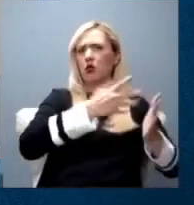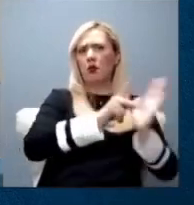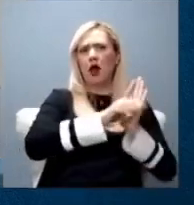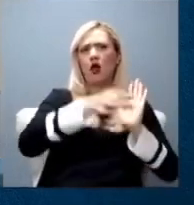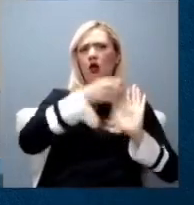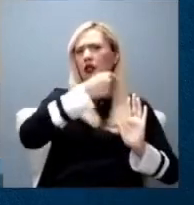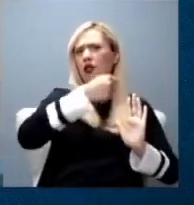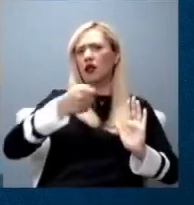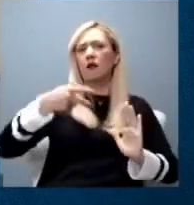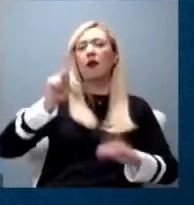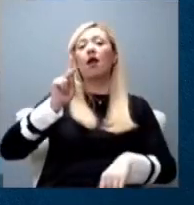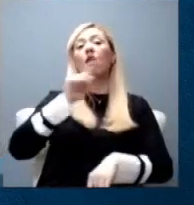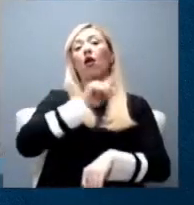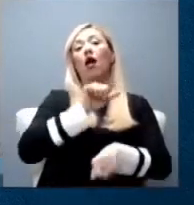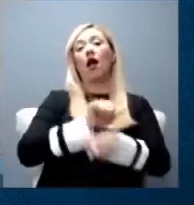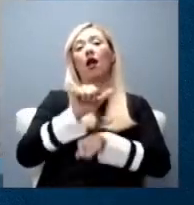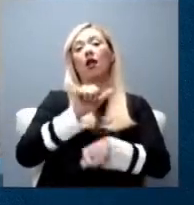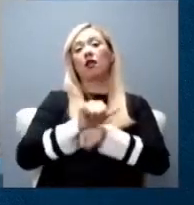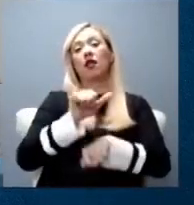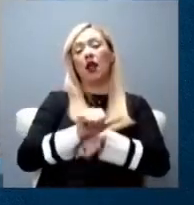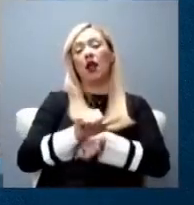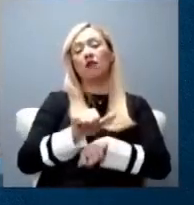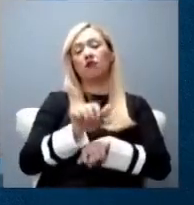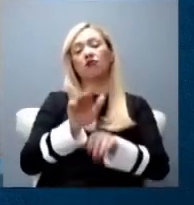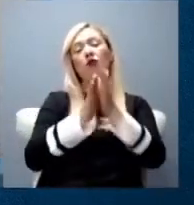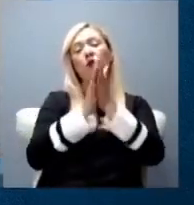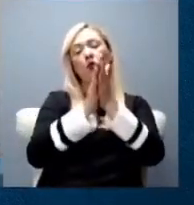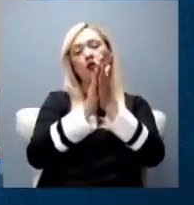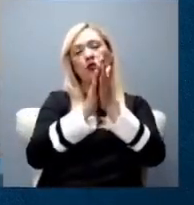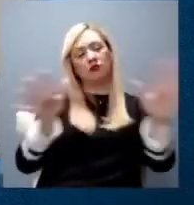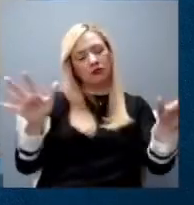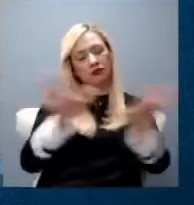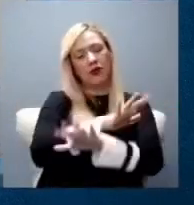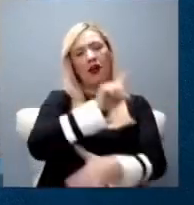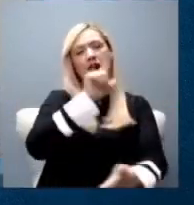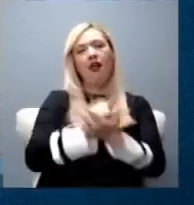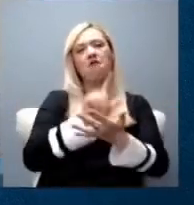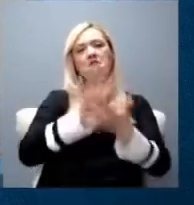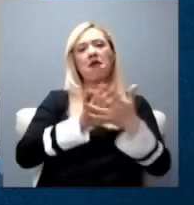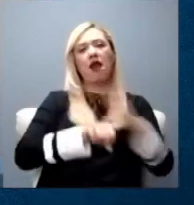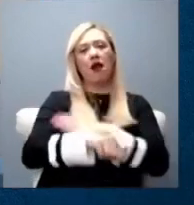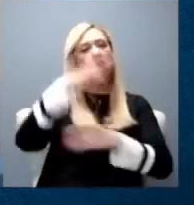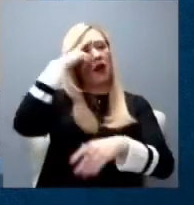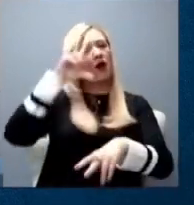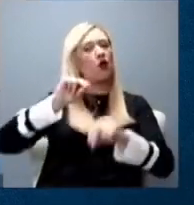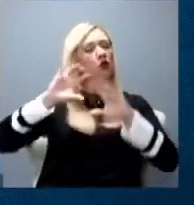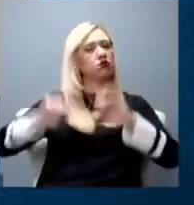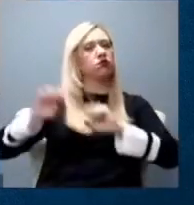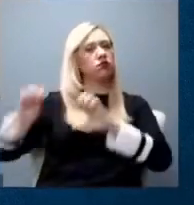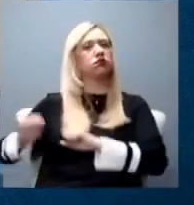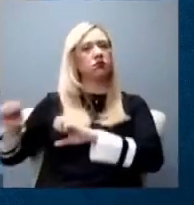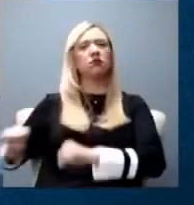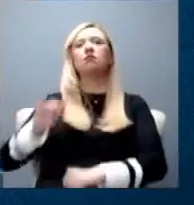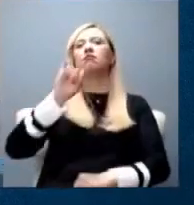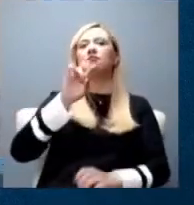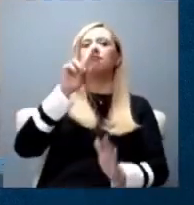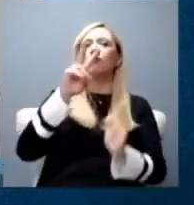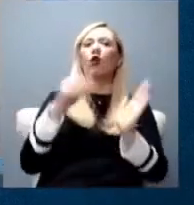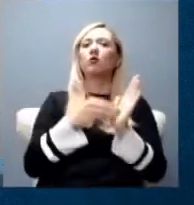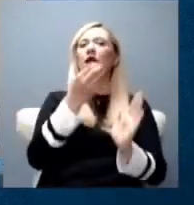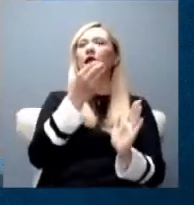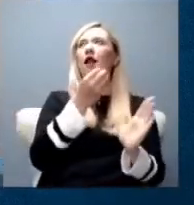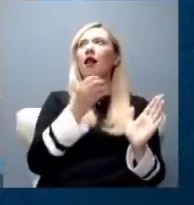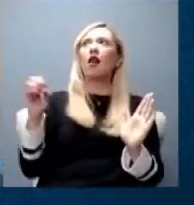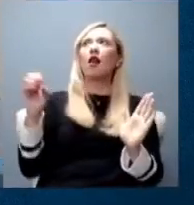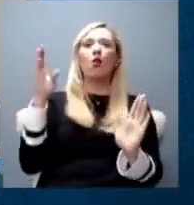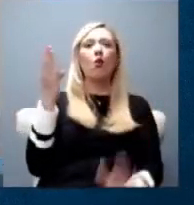la Argentina que modificara el Código Penal. Y efectivamente, en el año 2009 Argentina modificó el Código Penal y hoy